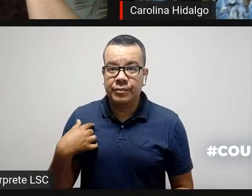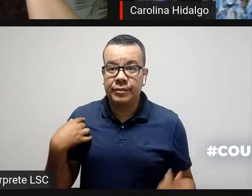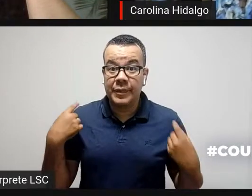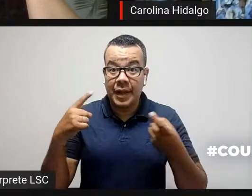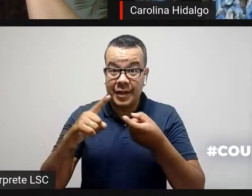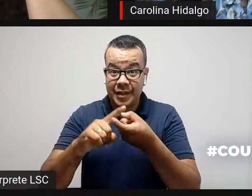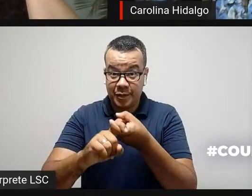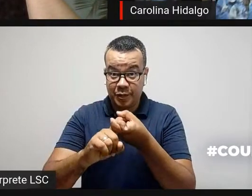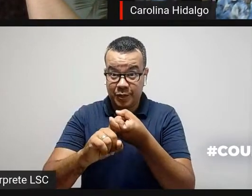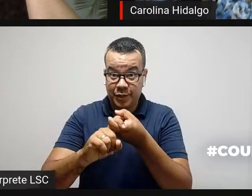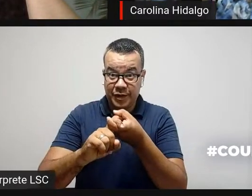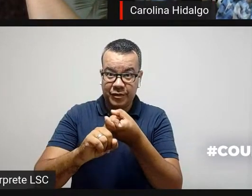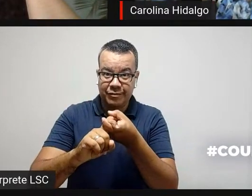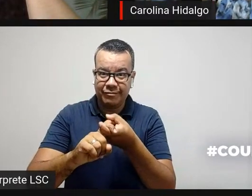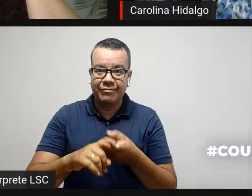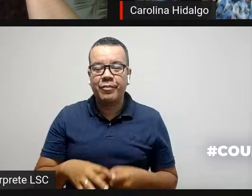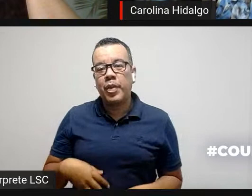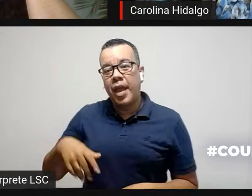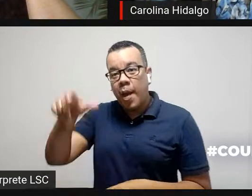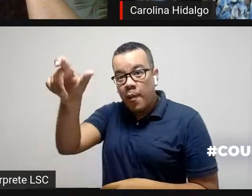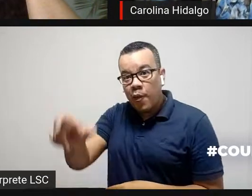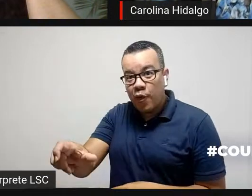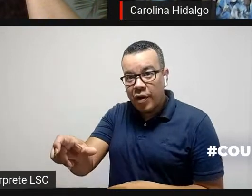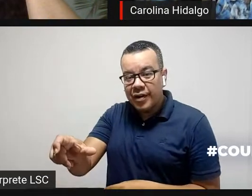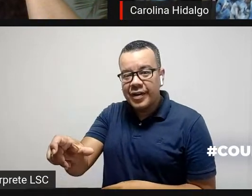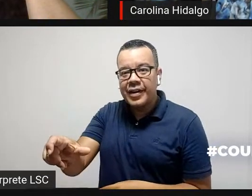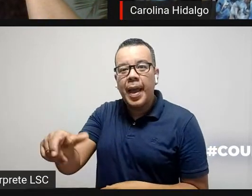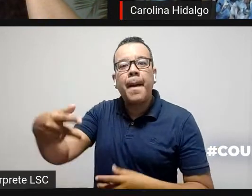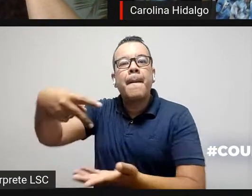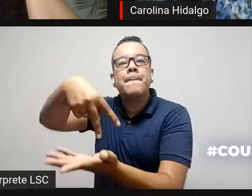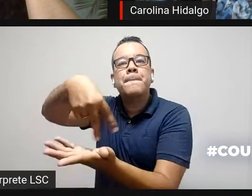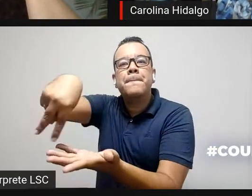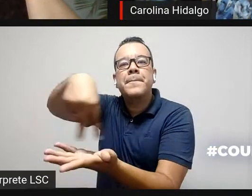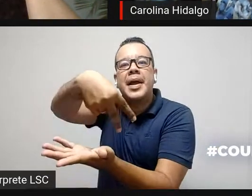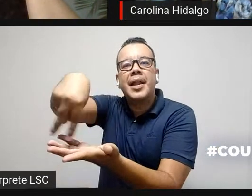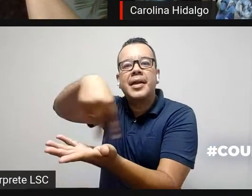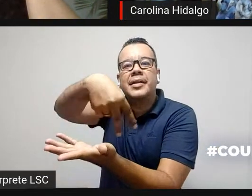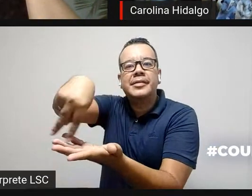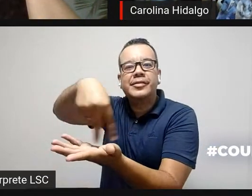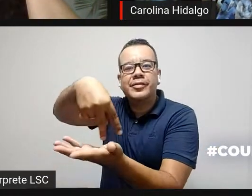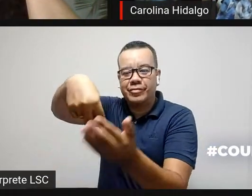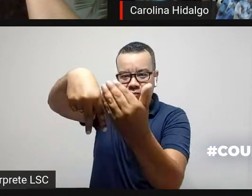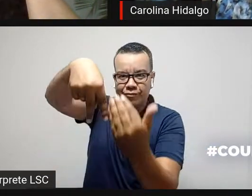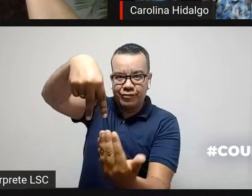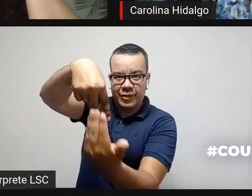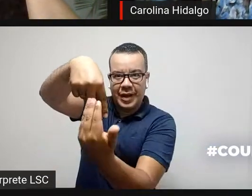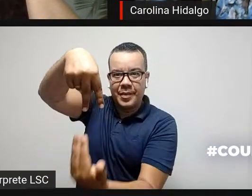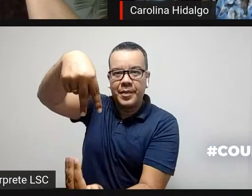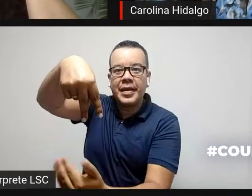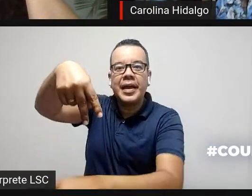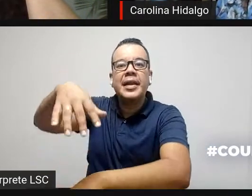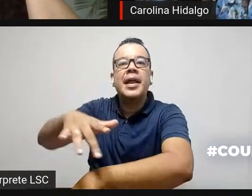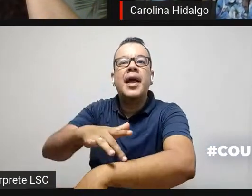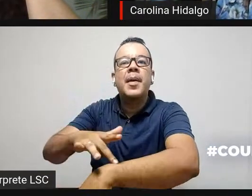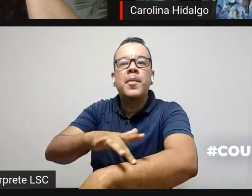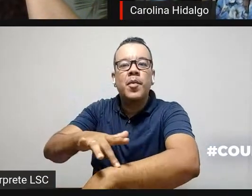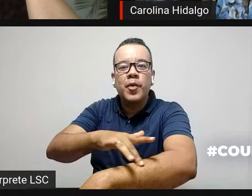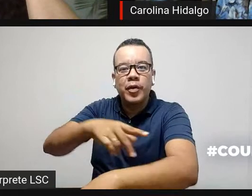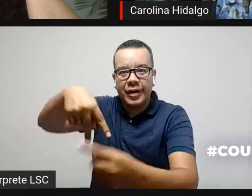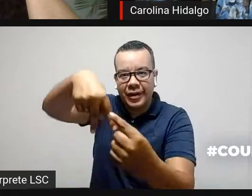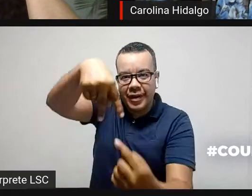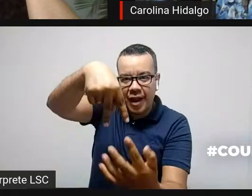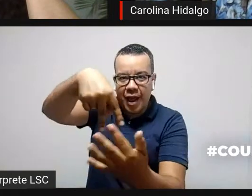baila la danza de Shiva. Las sedas descuelgan de sus piernas morenas, haciendo figuras de